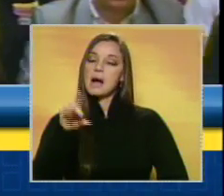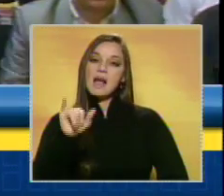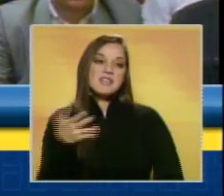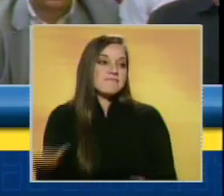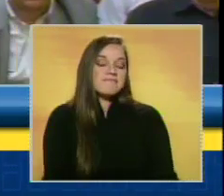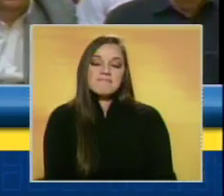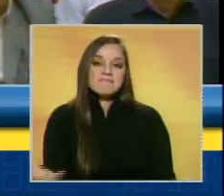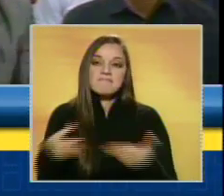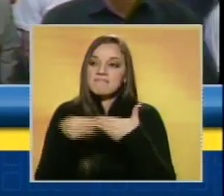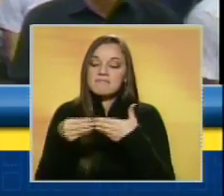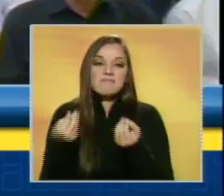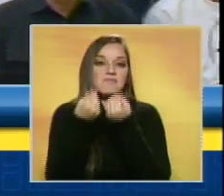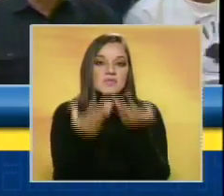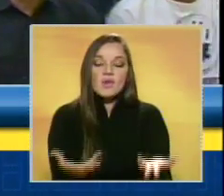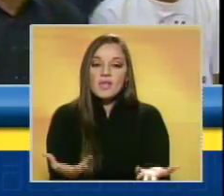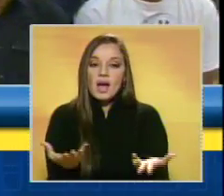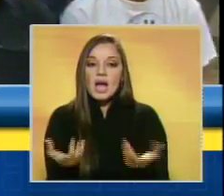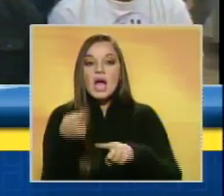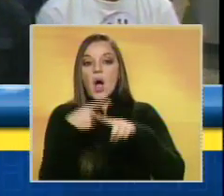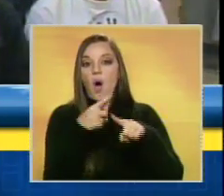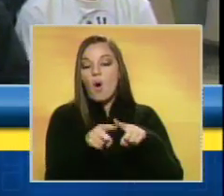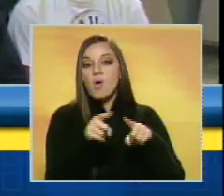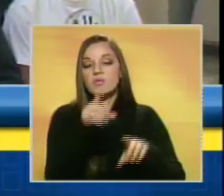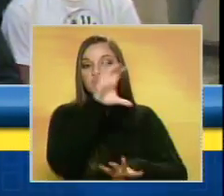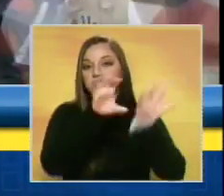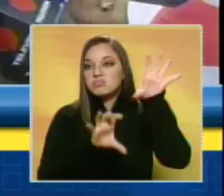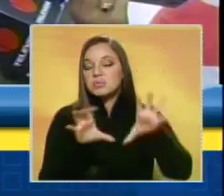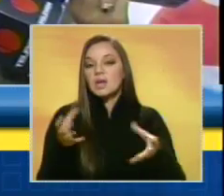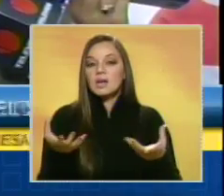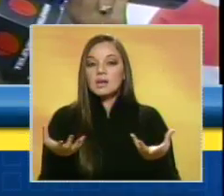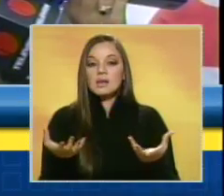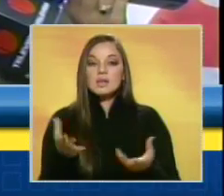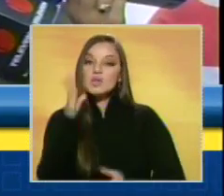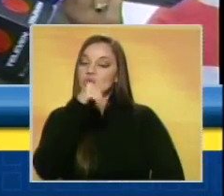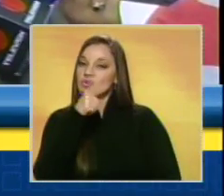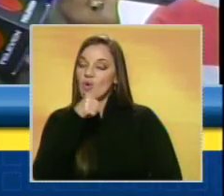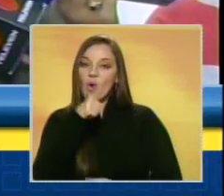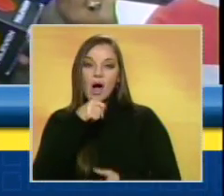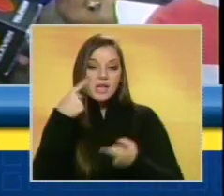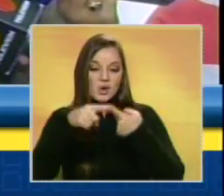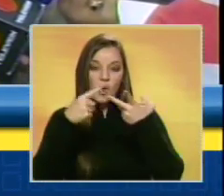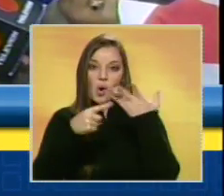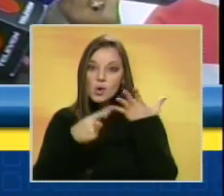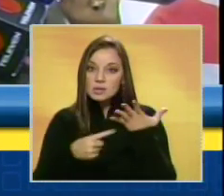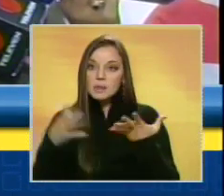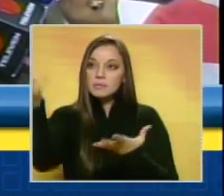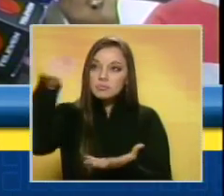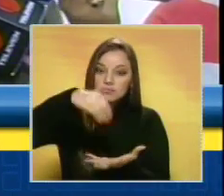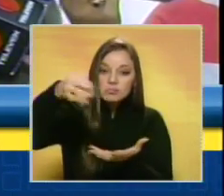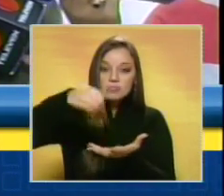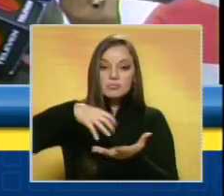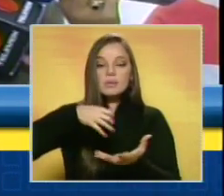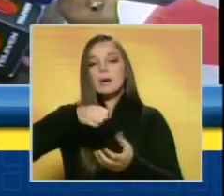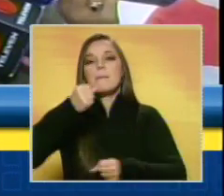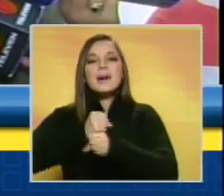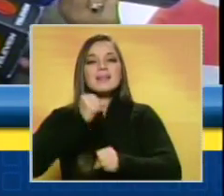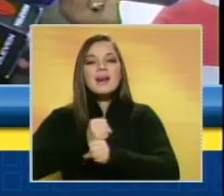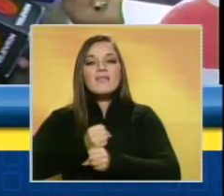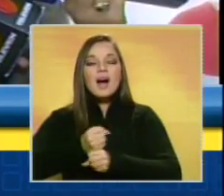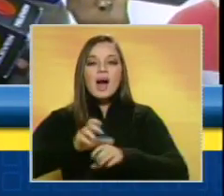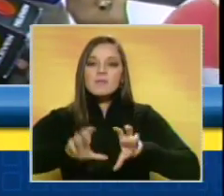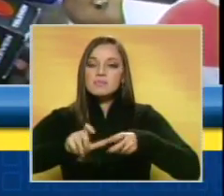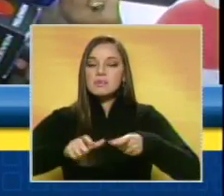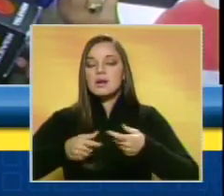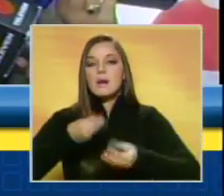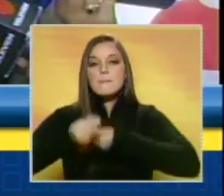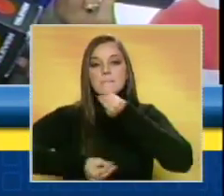del consumo nacional se cubre con importaciones. No tenemos materia prima, acceso a la divisa para poder activar